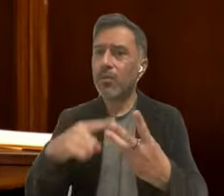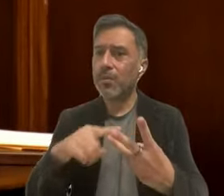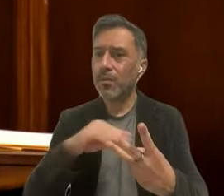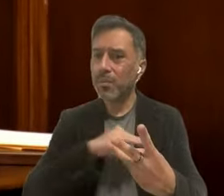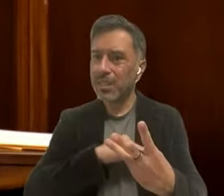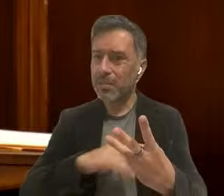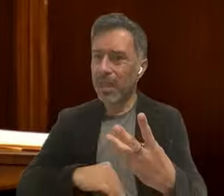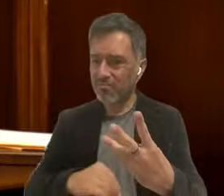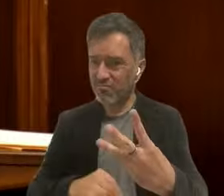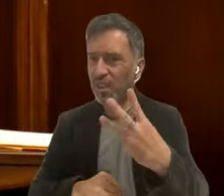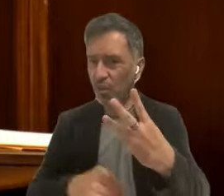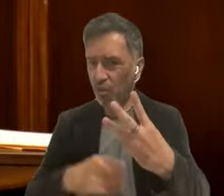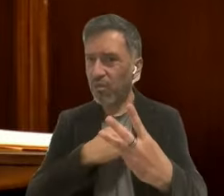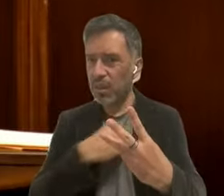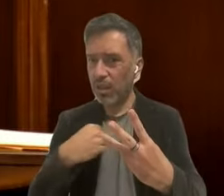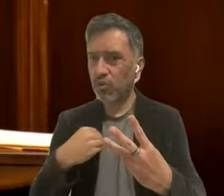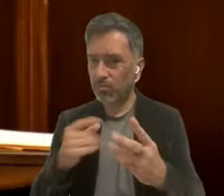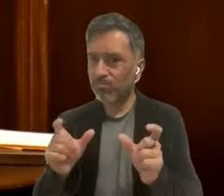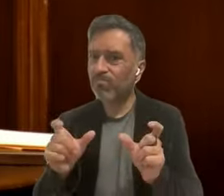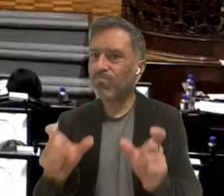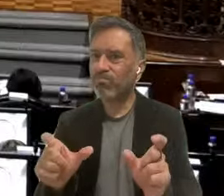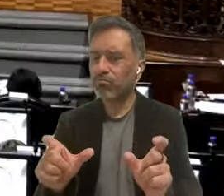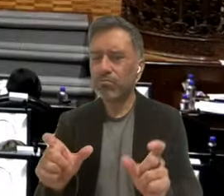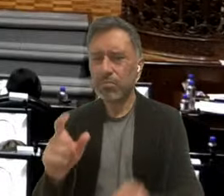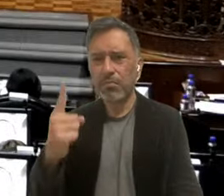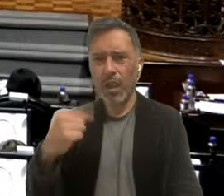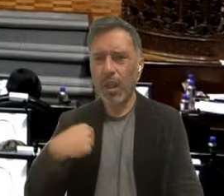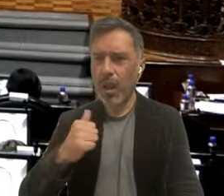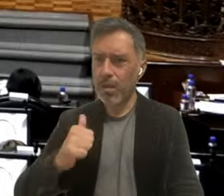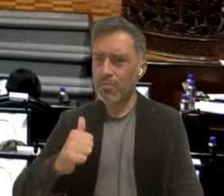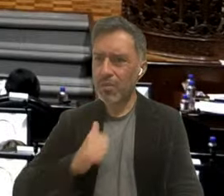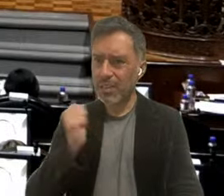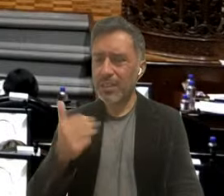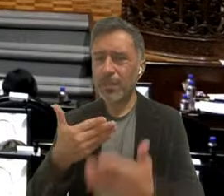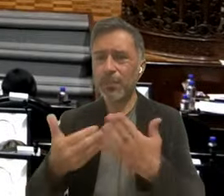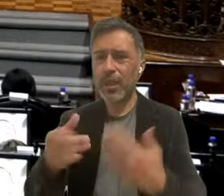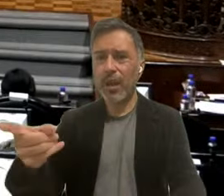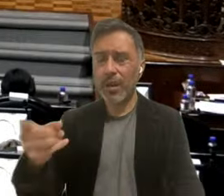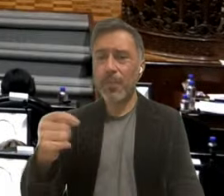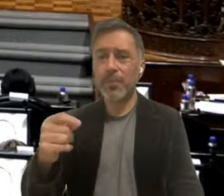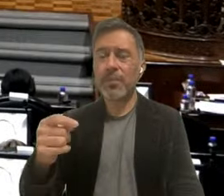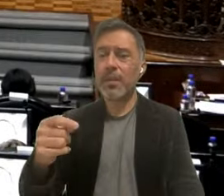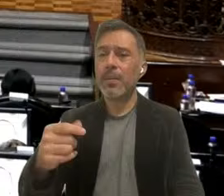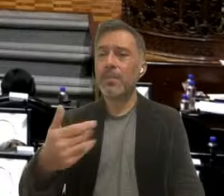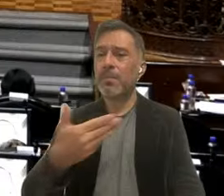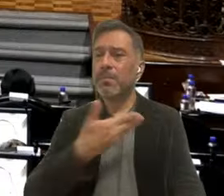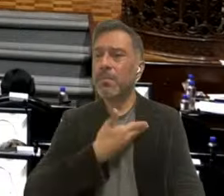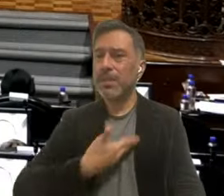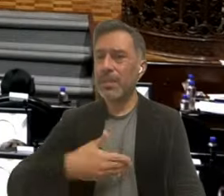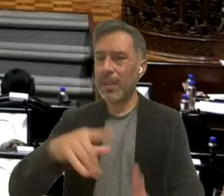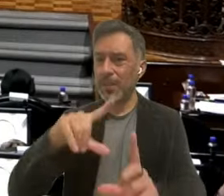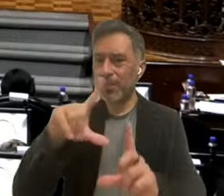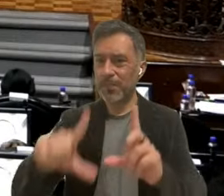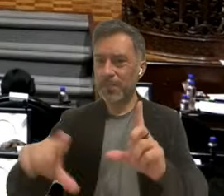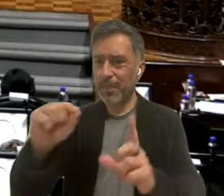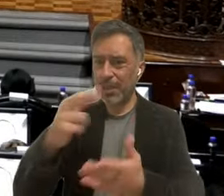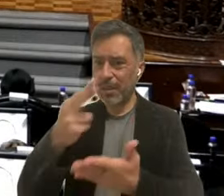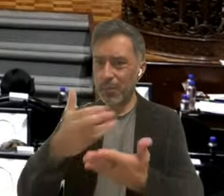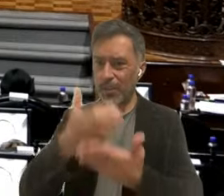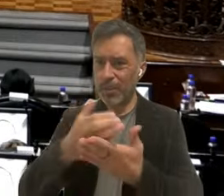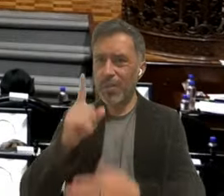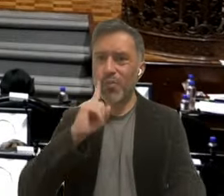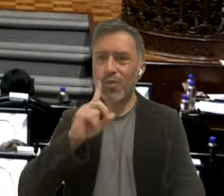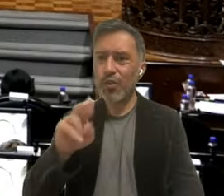decir que confiamos plenamente en el actuar de nuestra presidenta de la República, la doctora Claudia Sheinbaum Pardo.